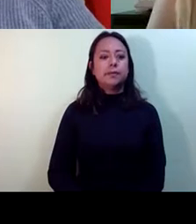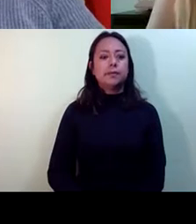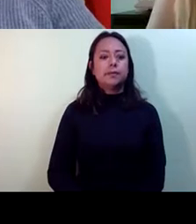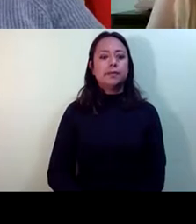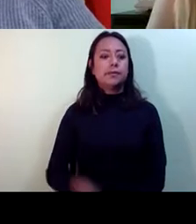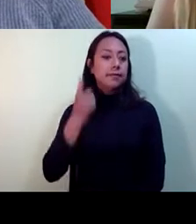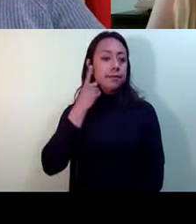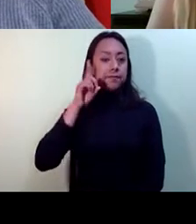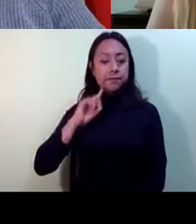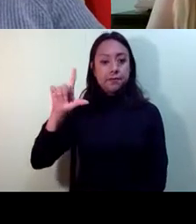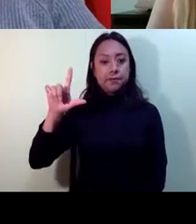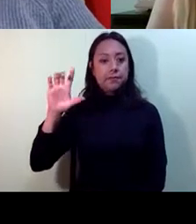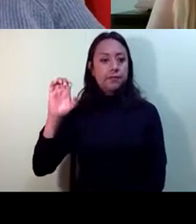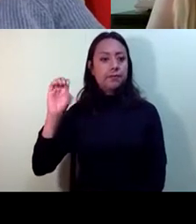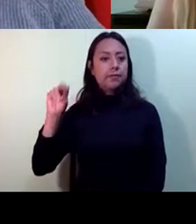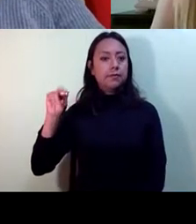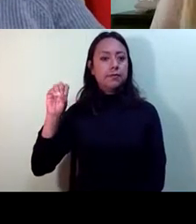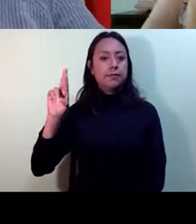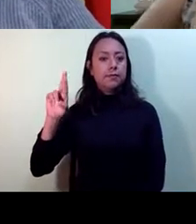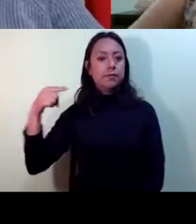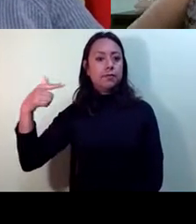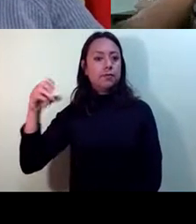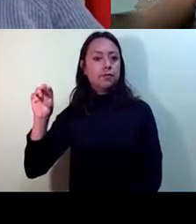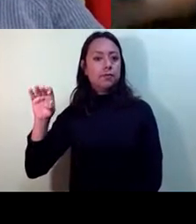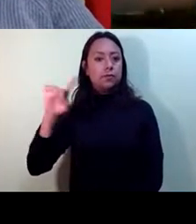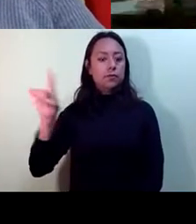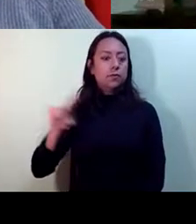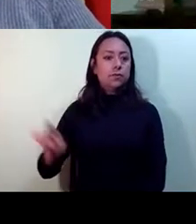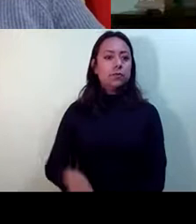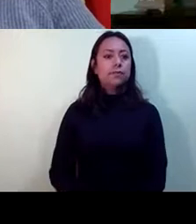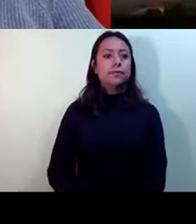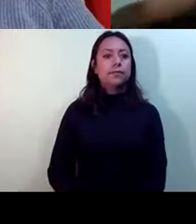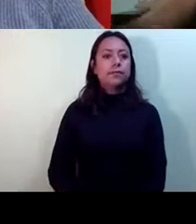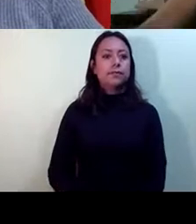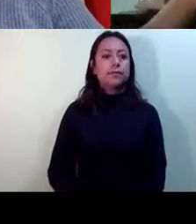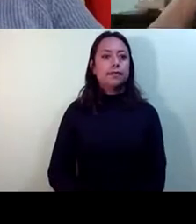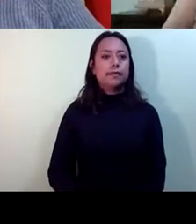Diputada Leonor Gómez Otegui. Bueno.